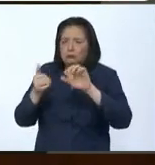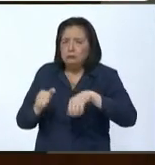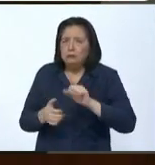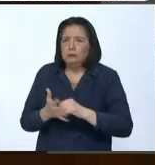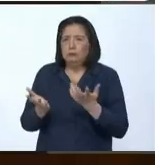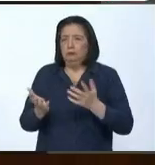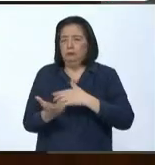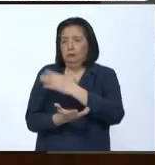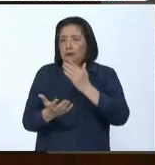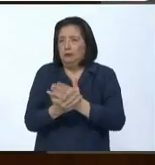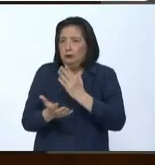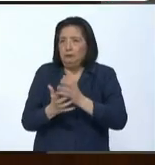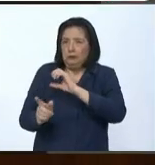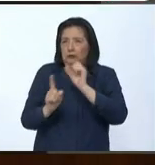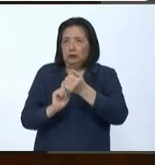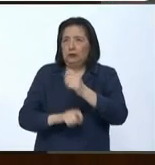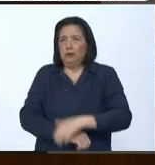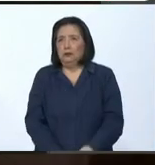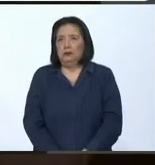grave convulsión social,